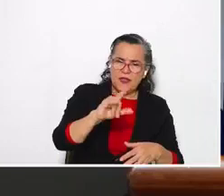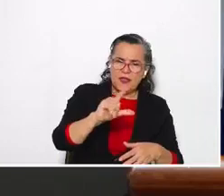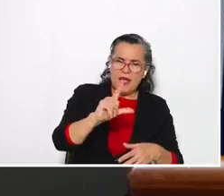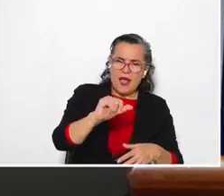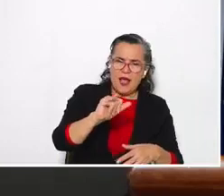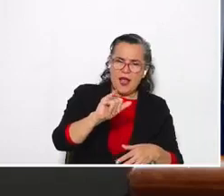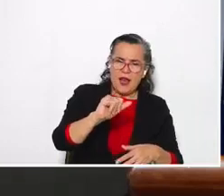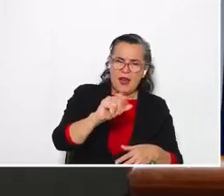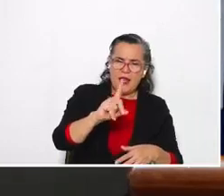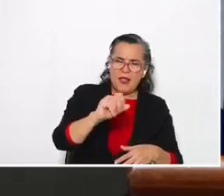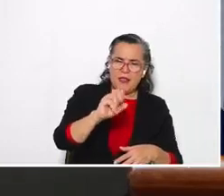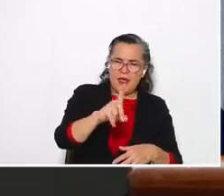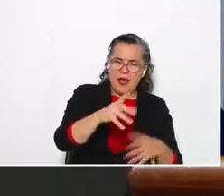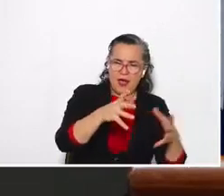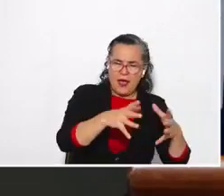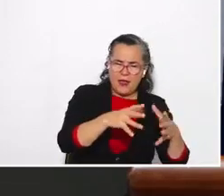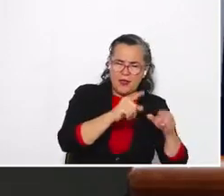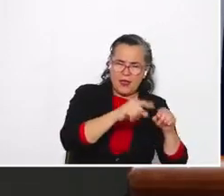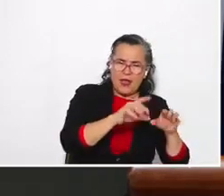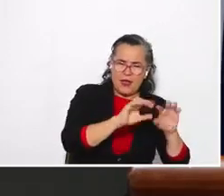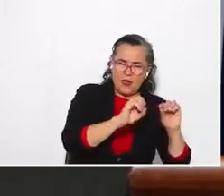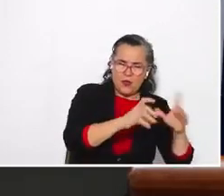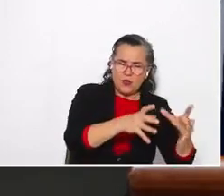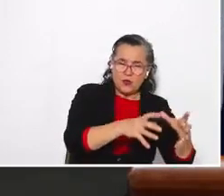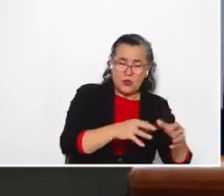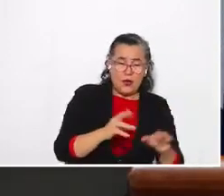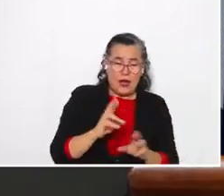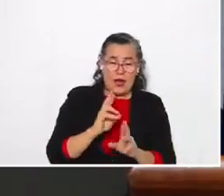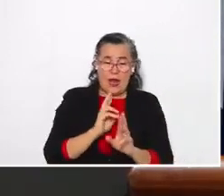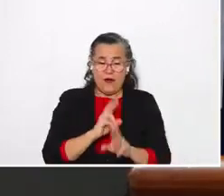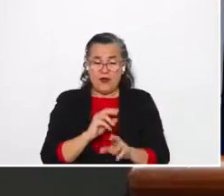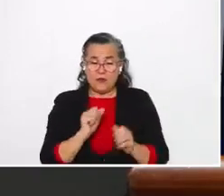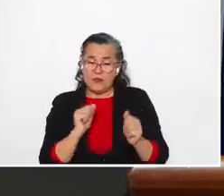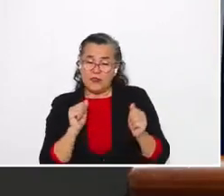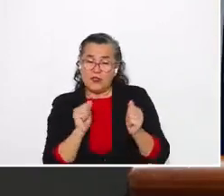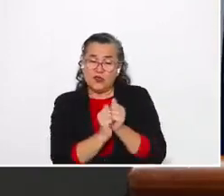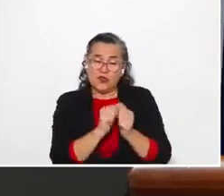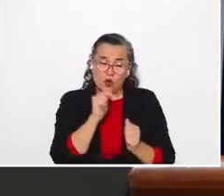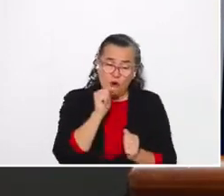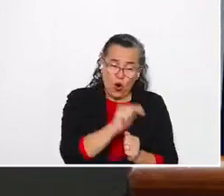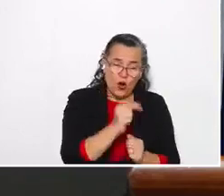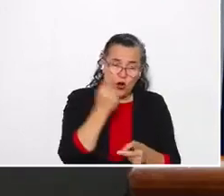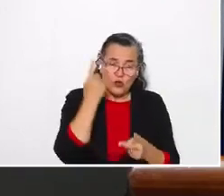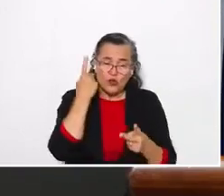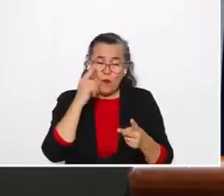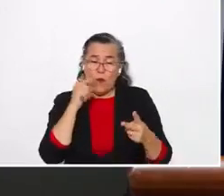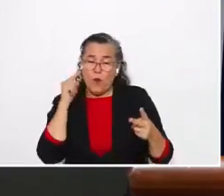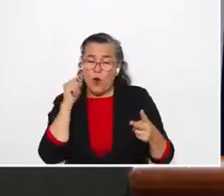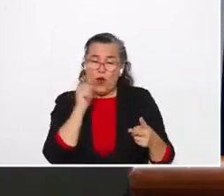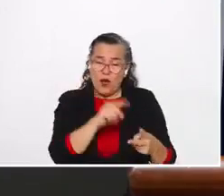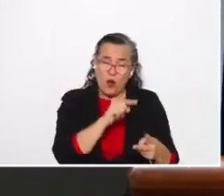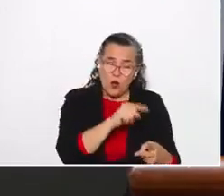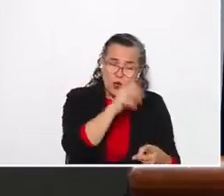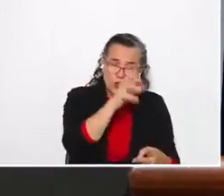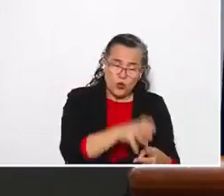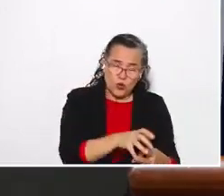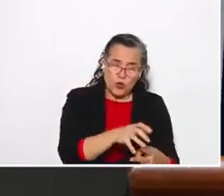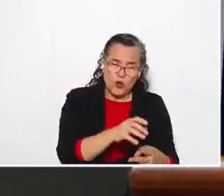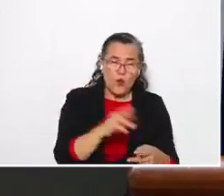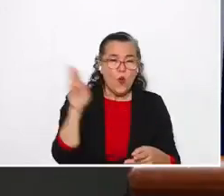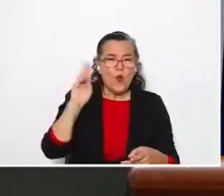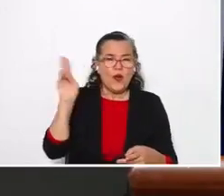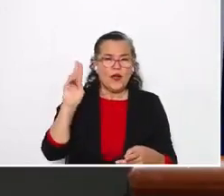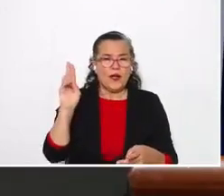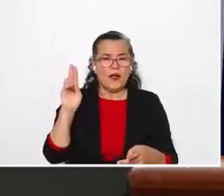Entender que la respuesta está con el otro y por el otro en este momento es más